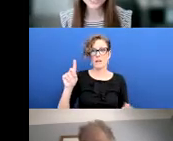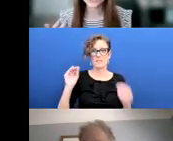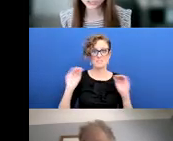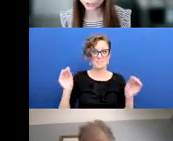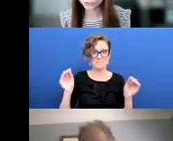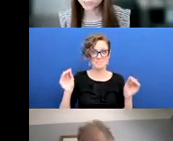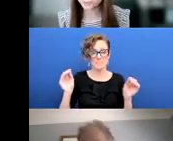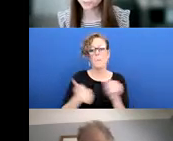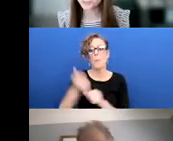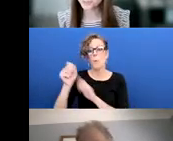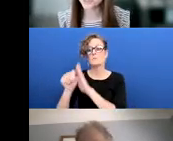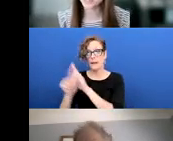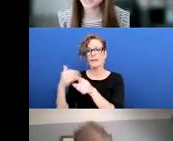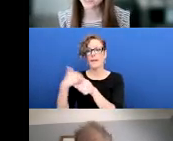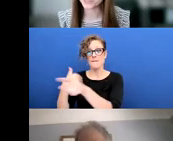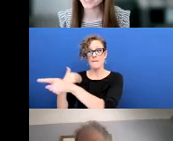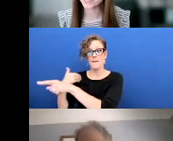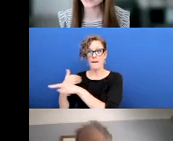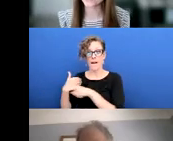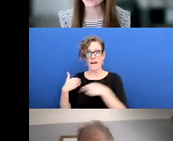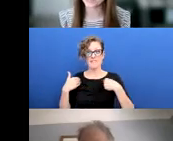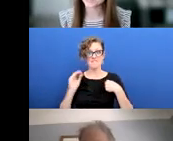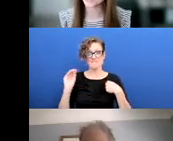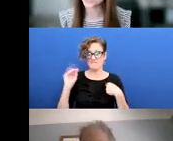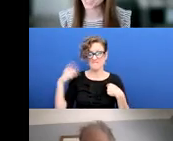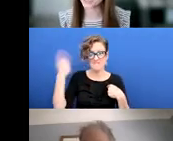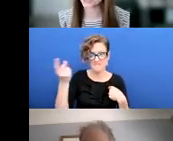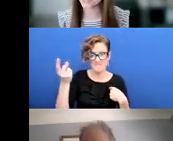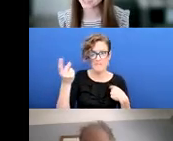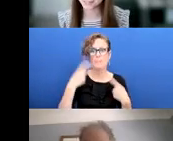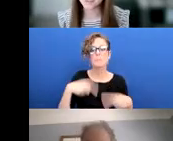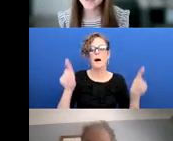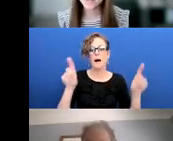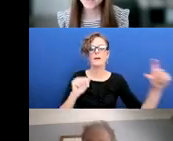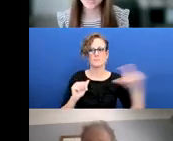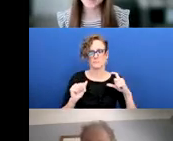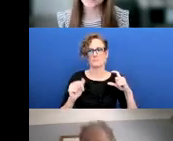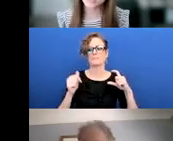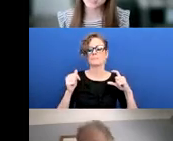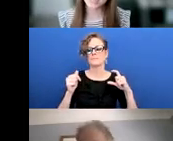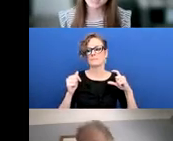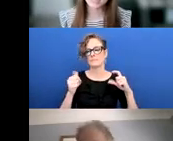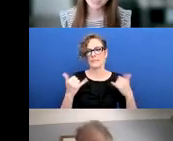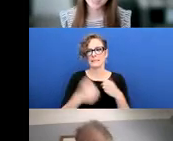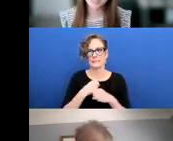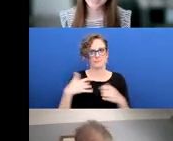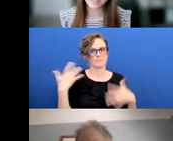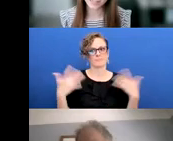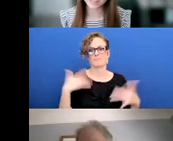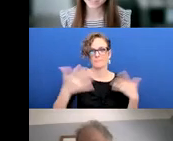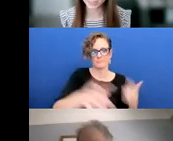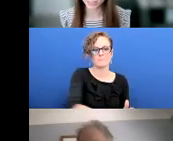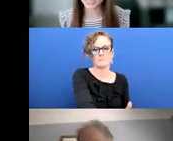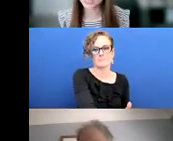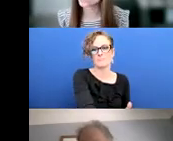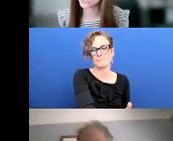proveer servicios. La mayor parte de los estados sí lo tienen, entonces para nosotros era un cambio que queríamos ver desde hace mucho tiempo, entonces nos